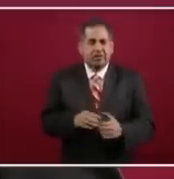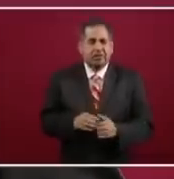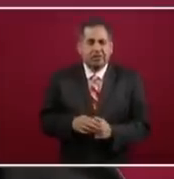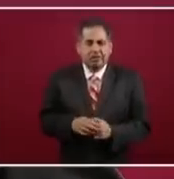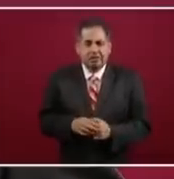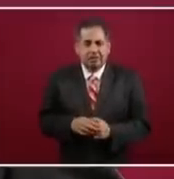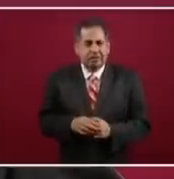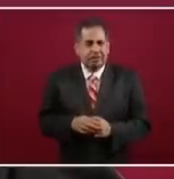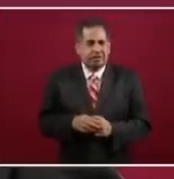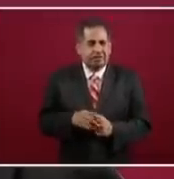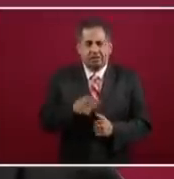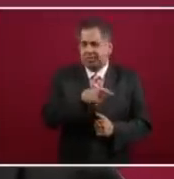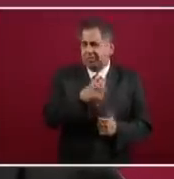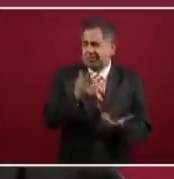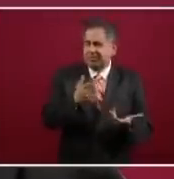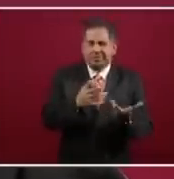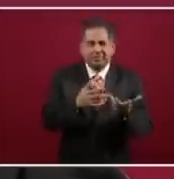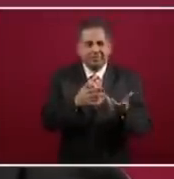elemental